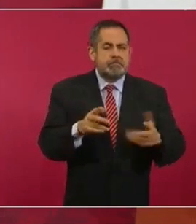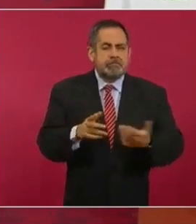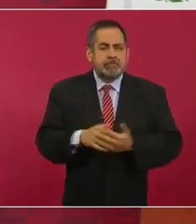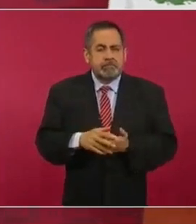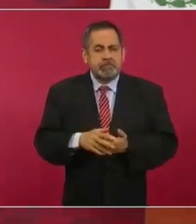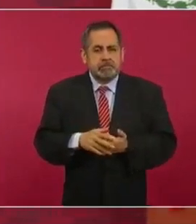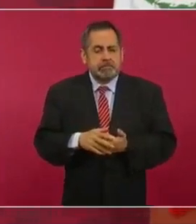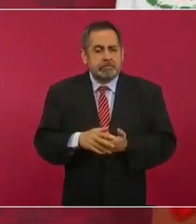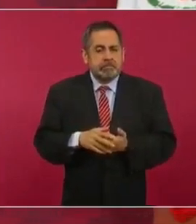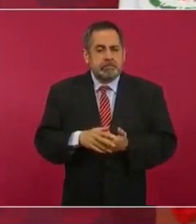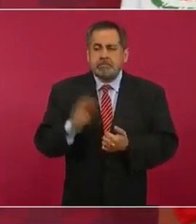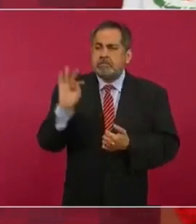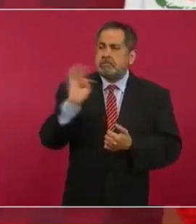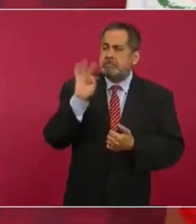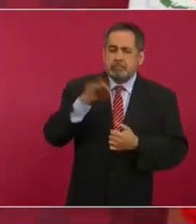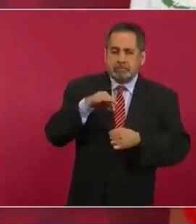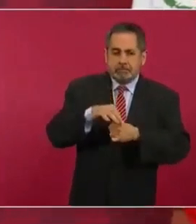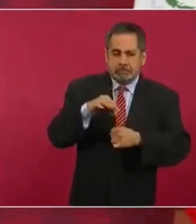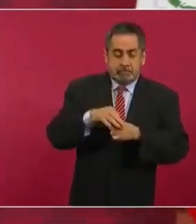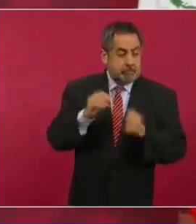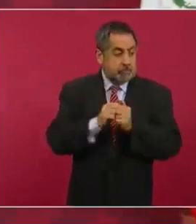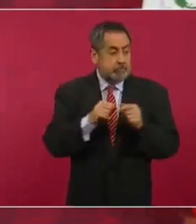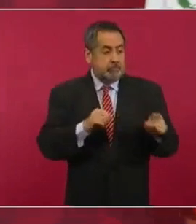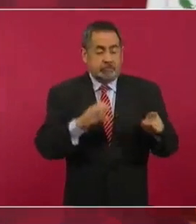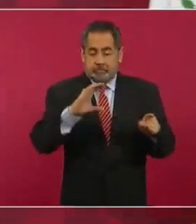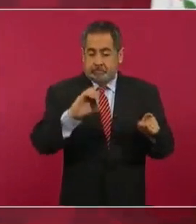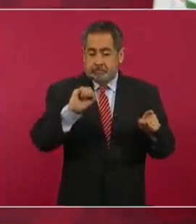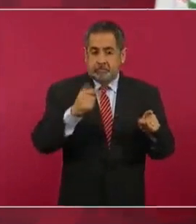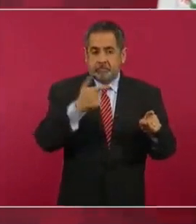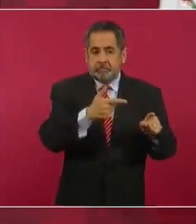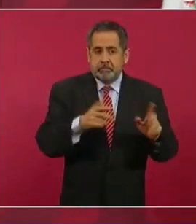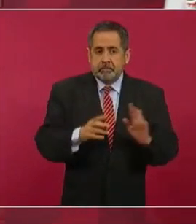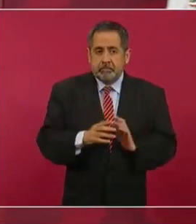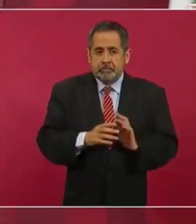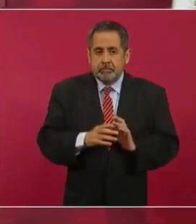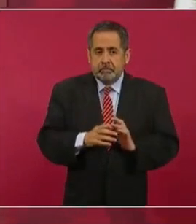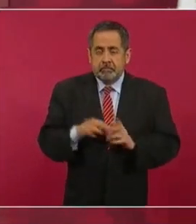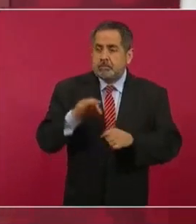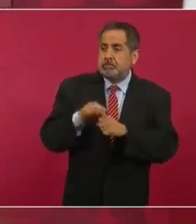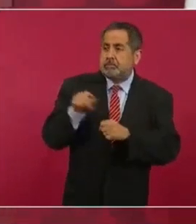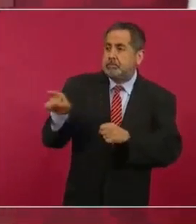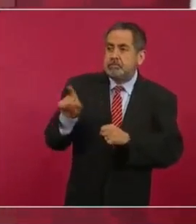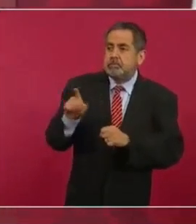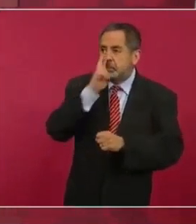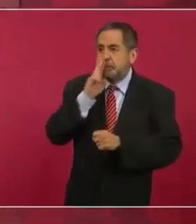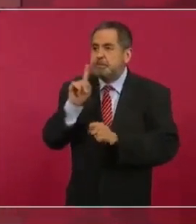fuesen ahora las elecciones, ya estando Salinas, yo ya no votaría por el ingeniero.